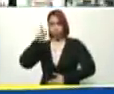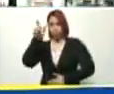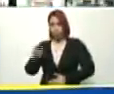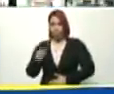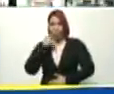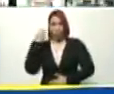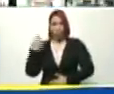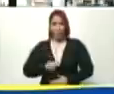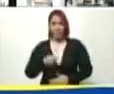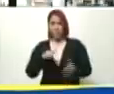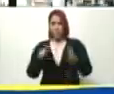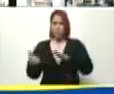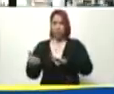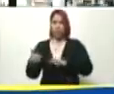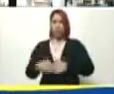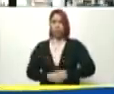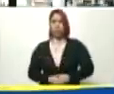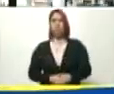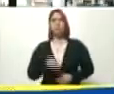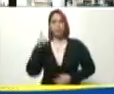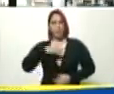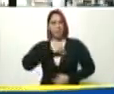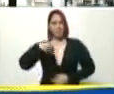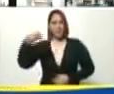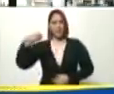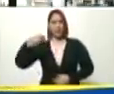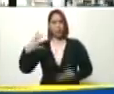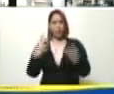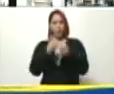Arcay, presente también con nosotros aquí.